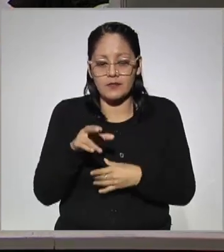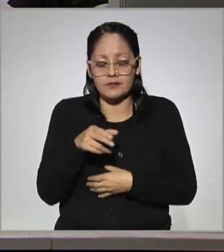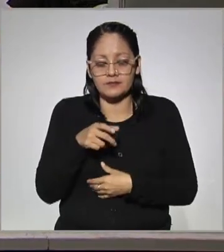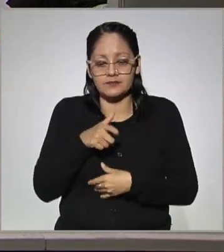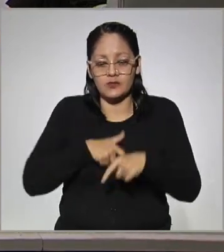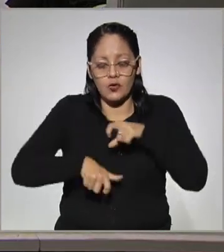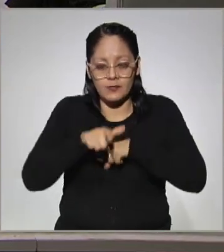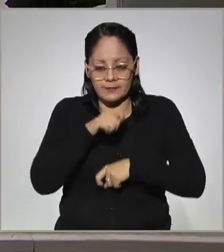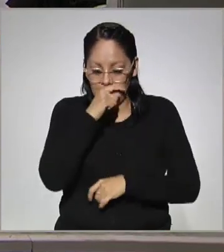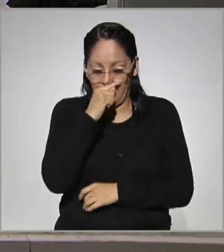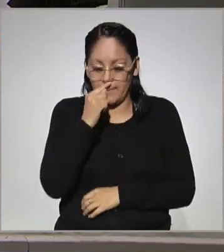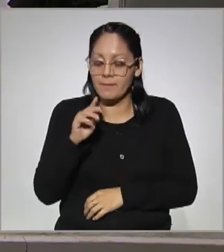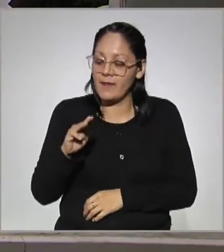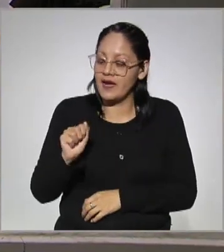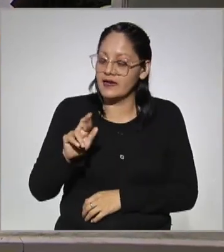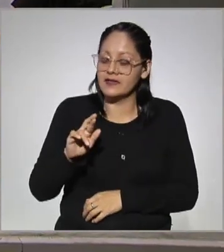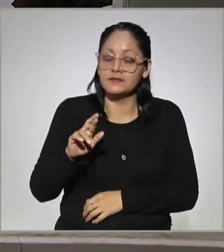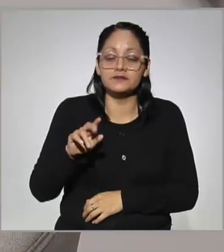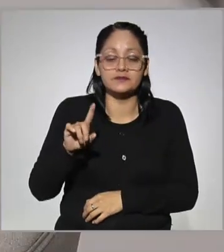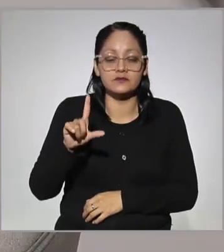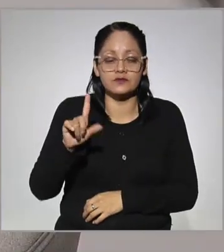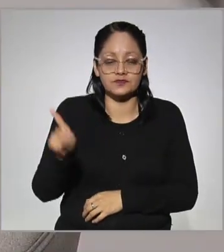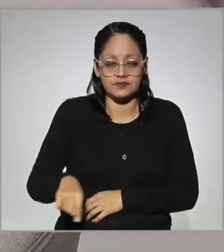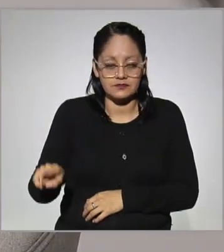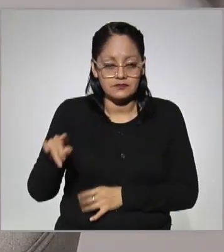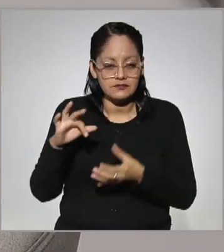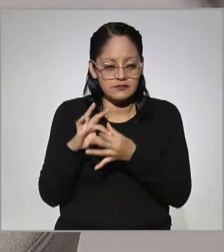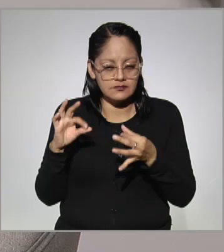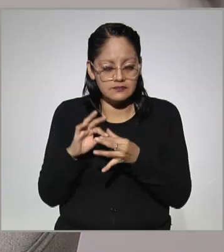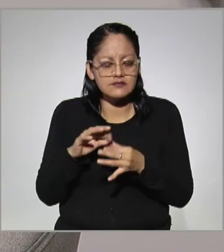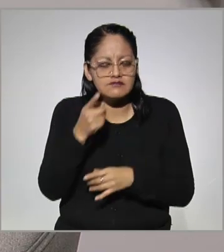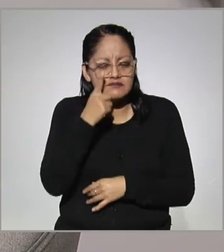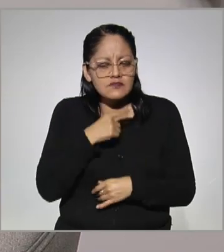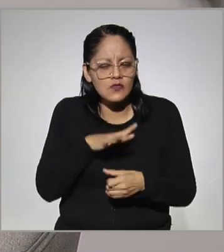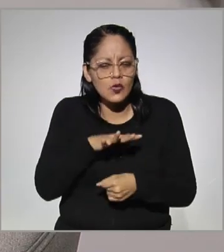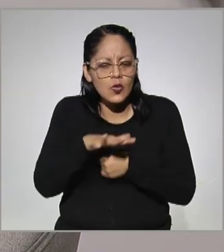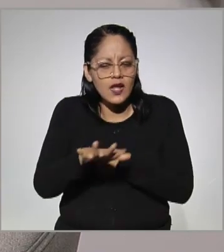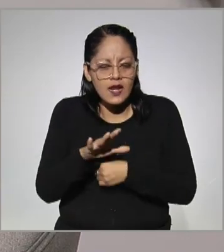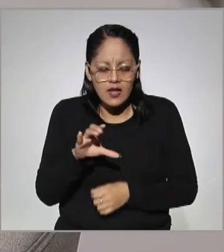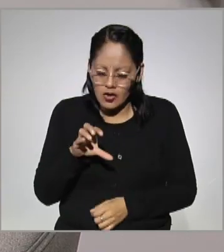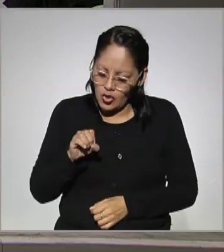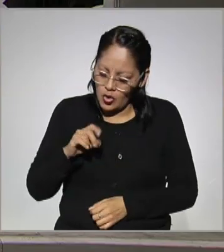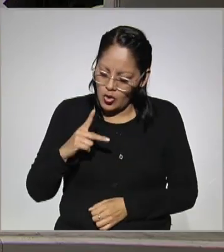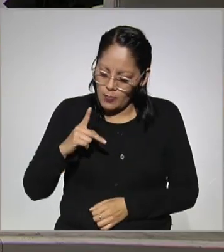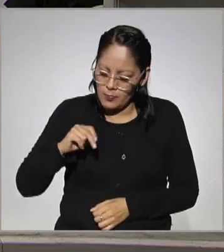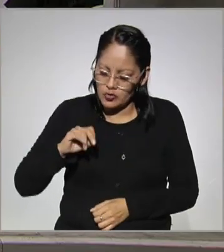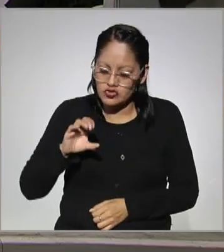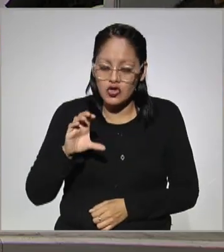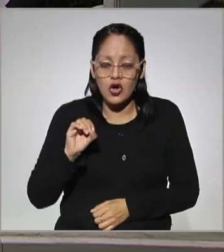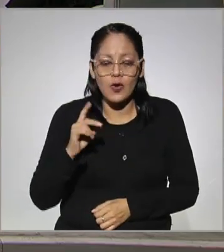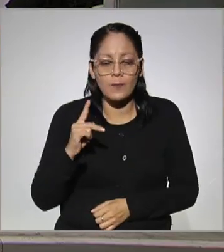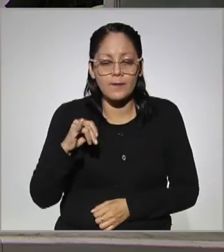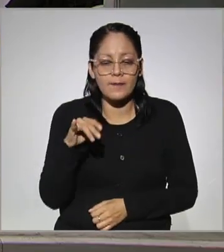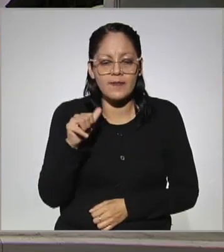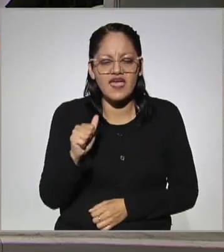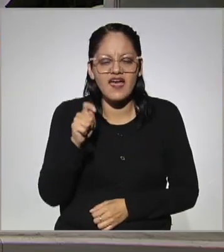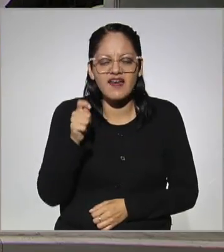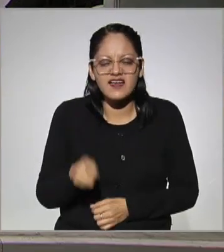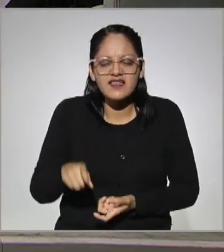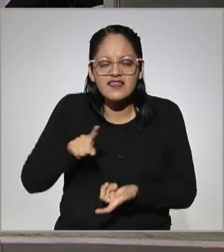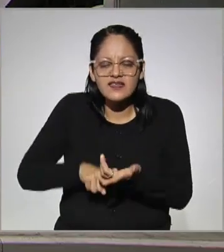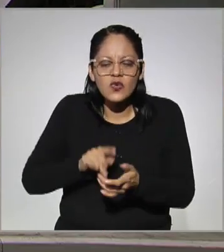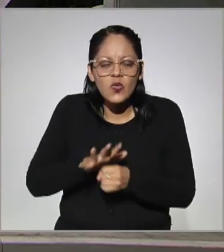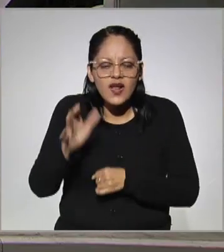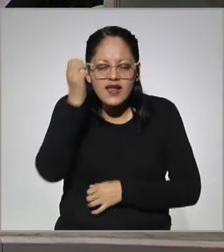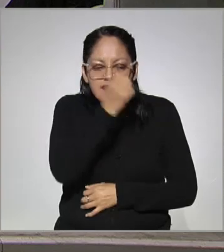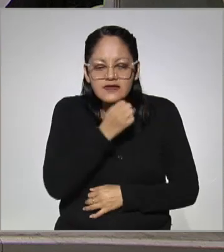doctor. Mariluz Enríquez de Ochoa dice, ¿cuál es la indicación específica para una colposcopía? Papa Nicolau normal. Papa